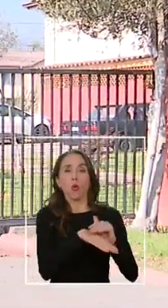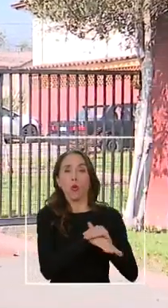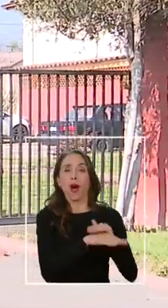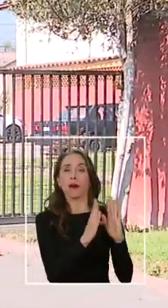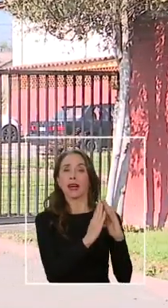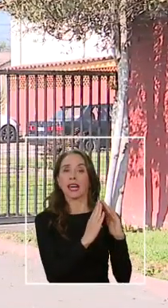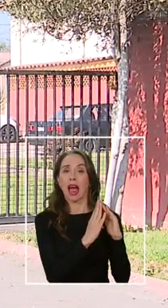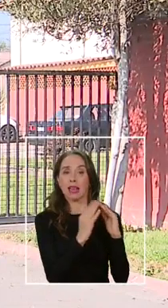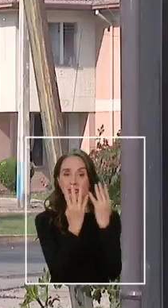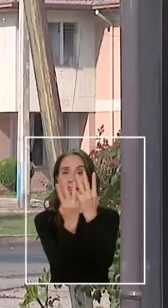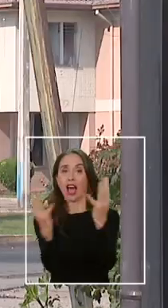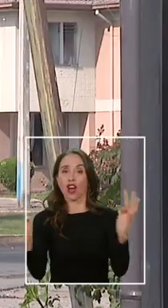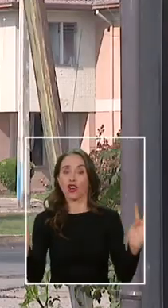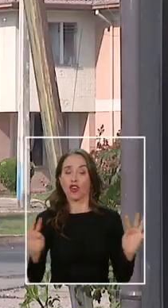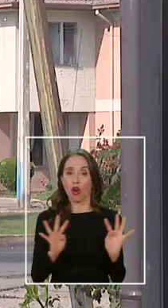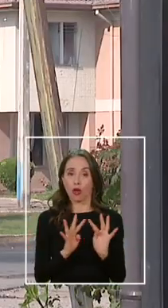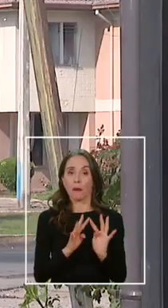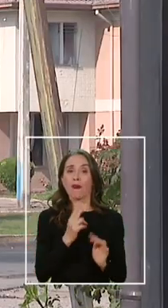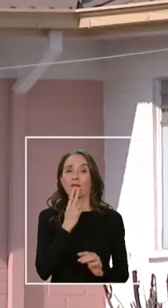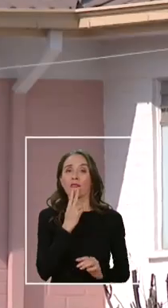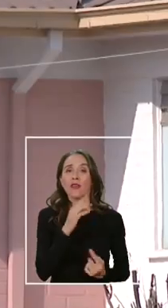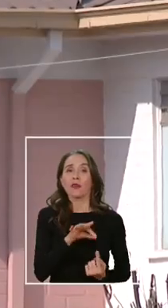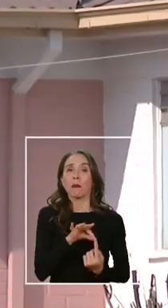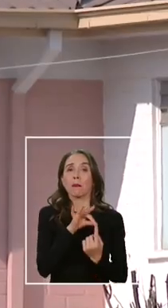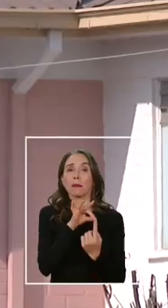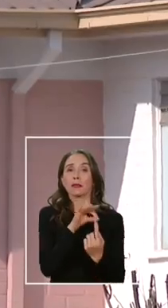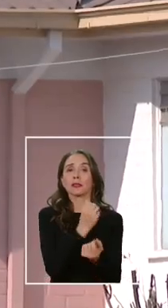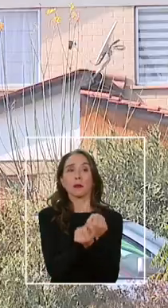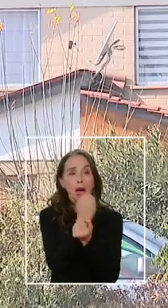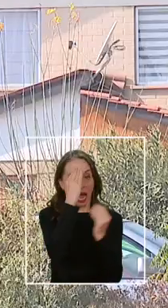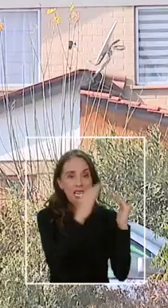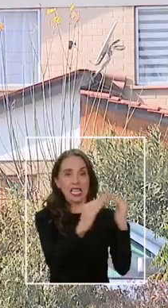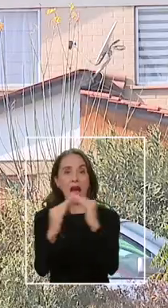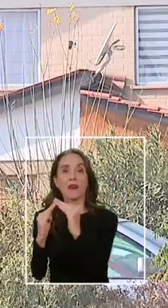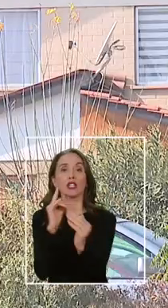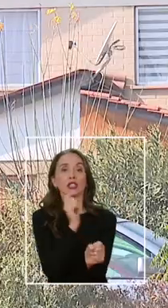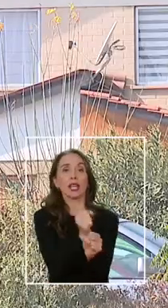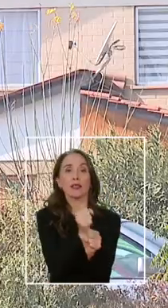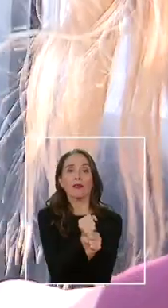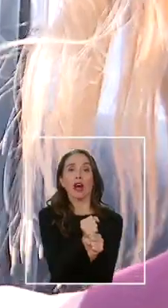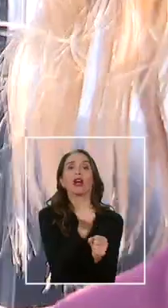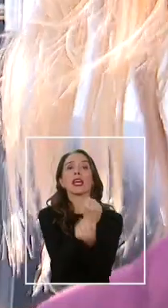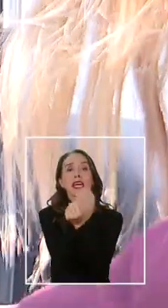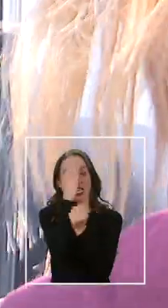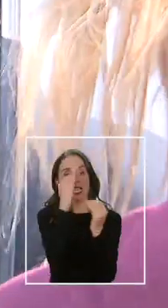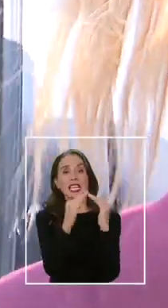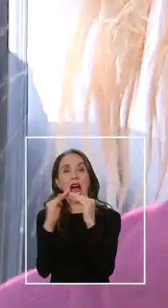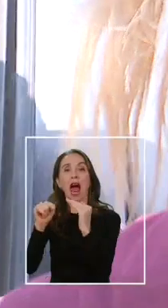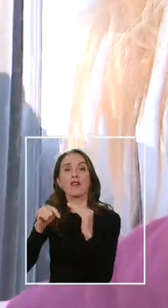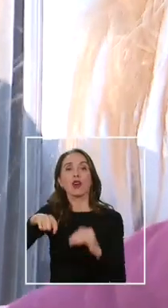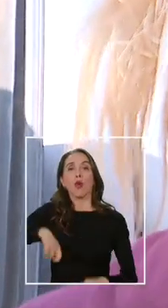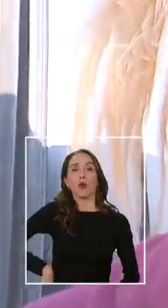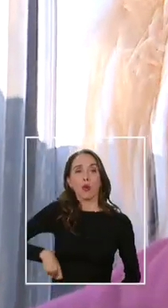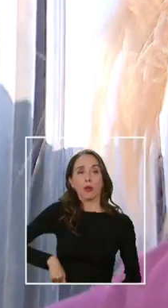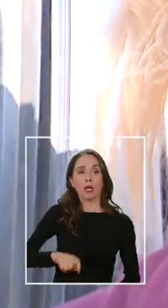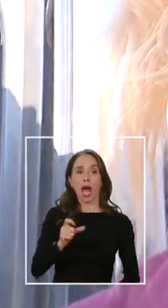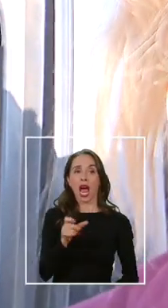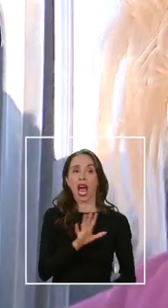una casa de este condominio, habitado principalmente por carabineros activos y en retiro. No, igual grave, pues, nos